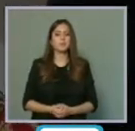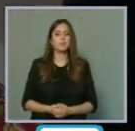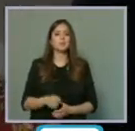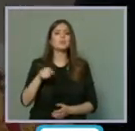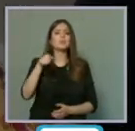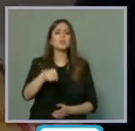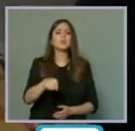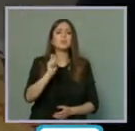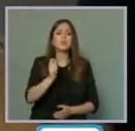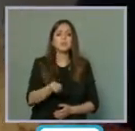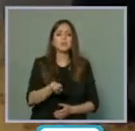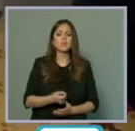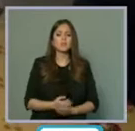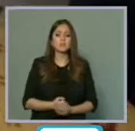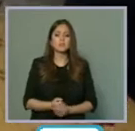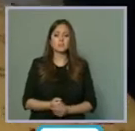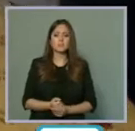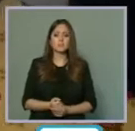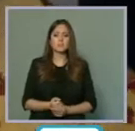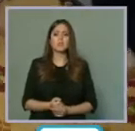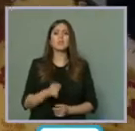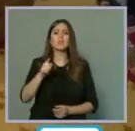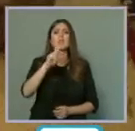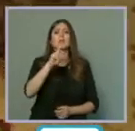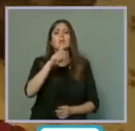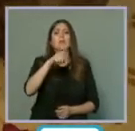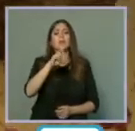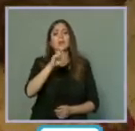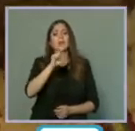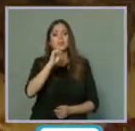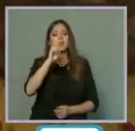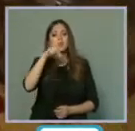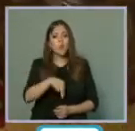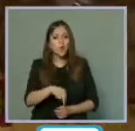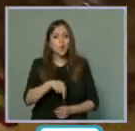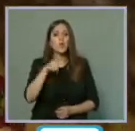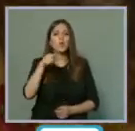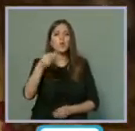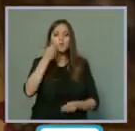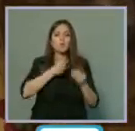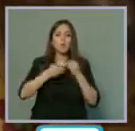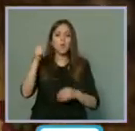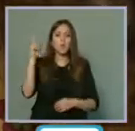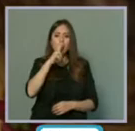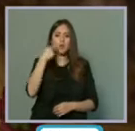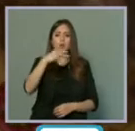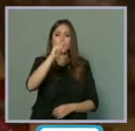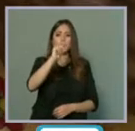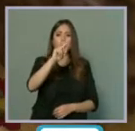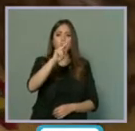es? Tvorak. Es requesón, pero requesón de receta rusa.